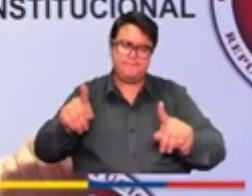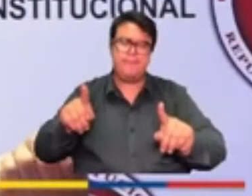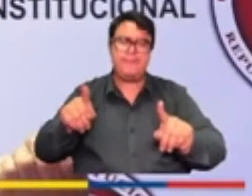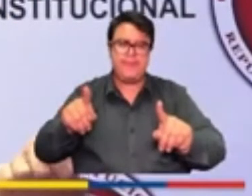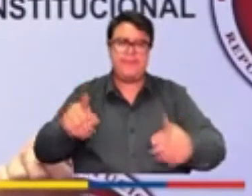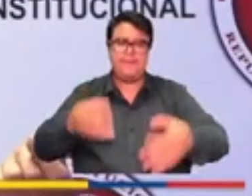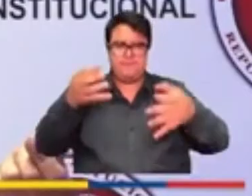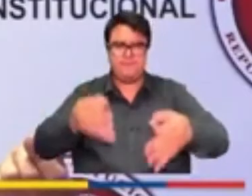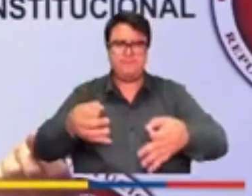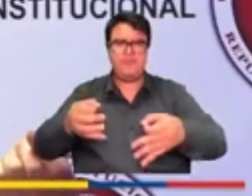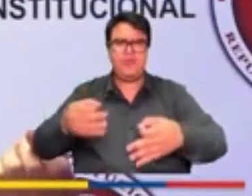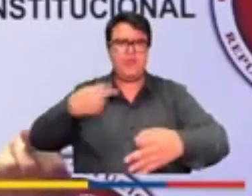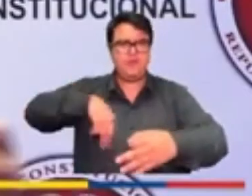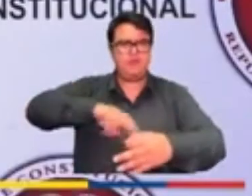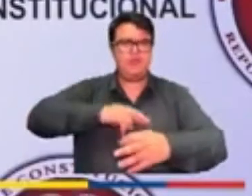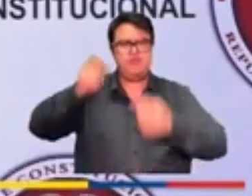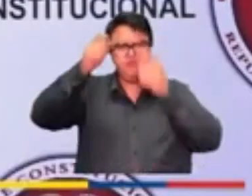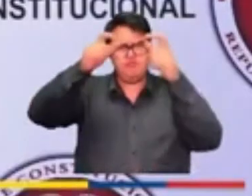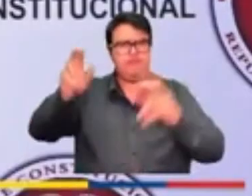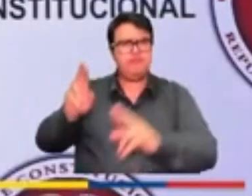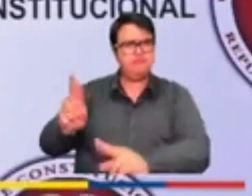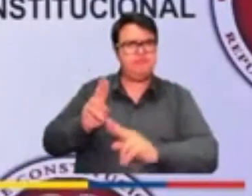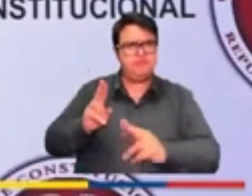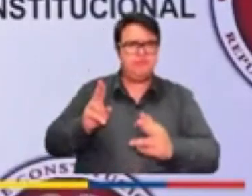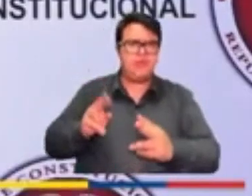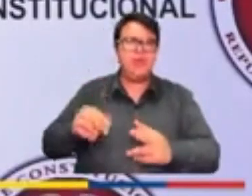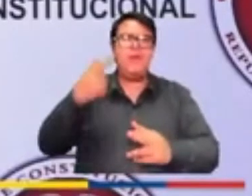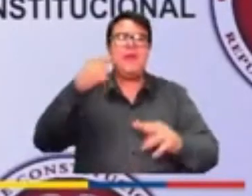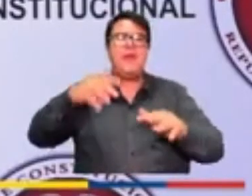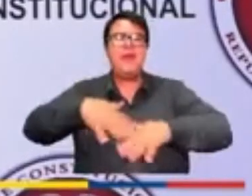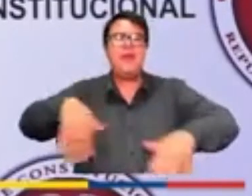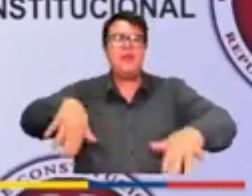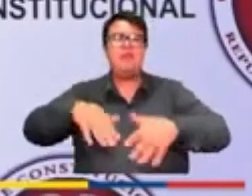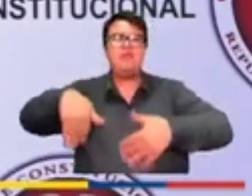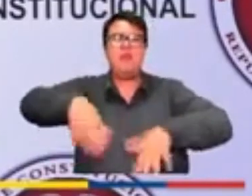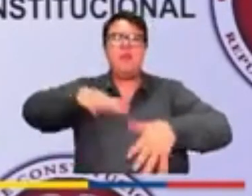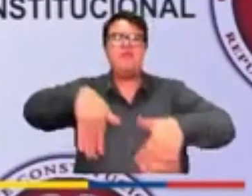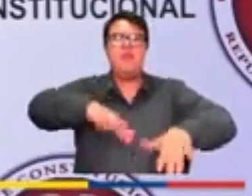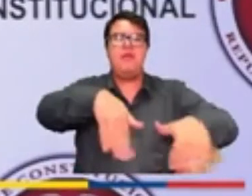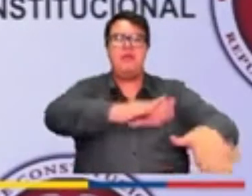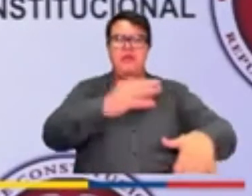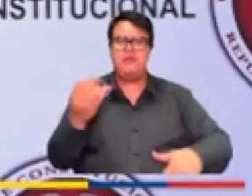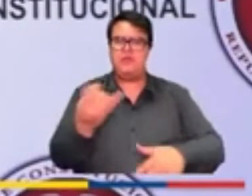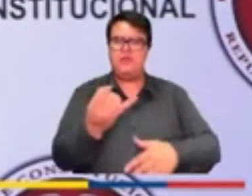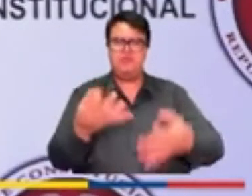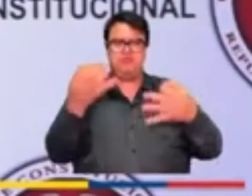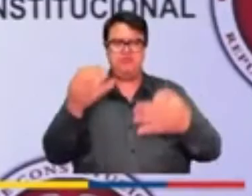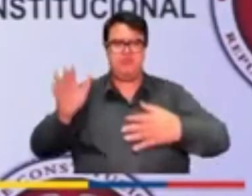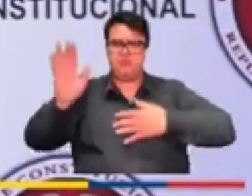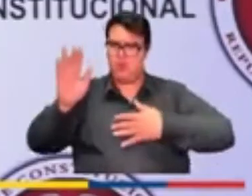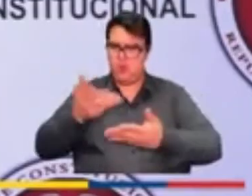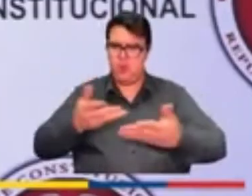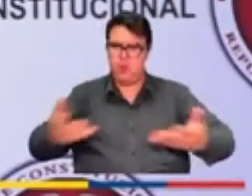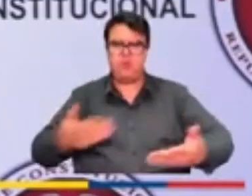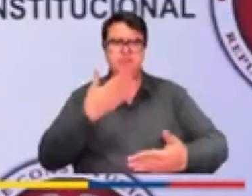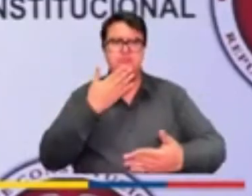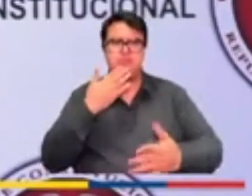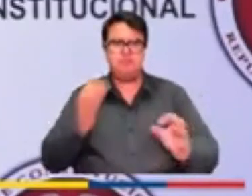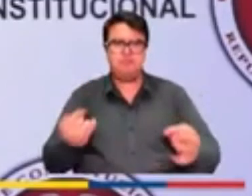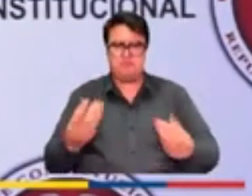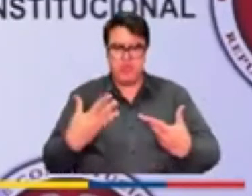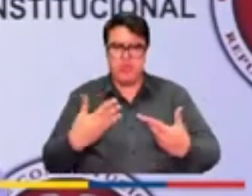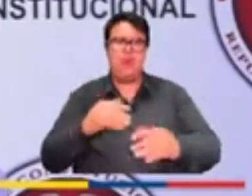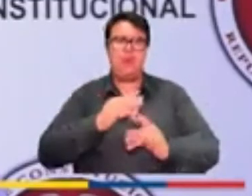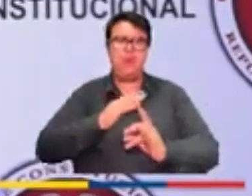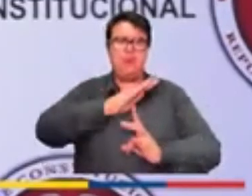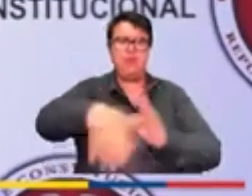la respuesta que está dando el Estado es el desalojo policivo sin las garantías mínimas ni las caracterizaciones